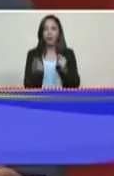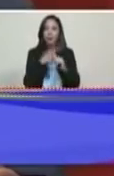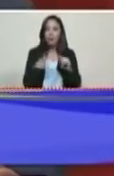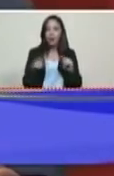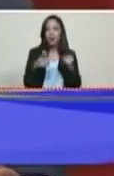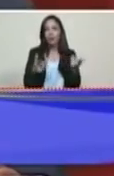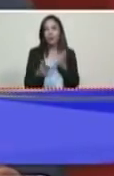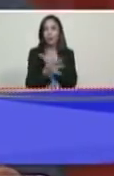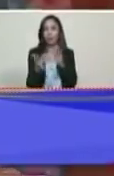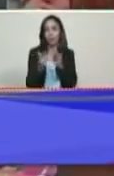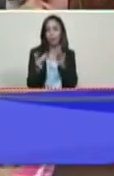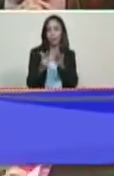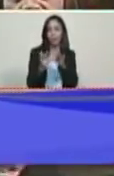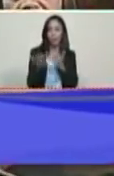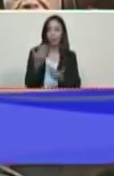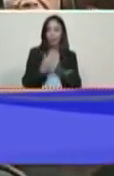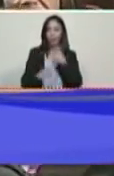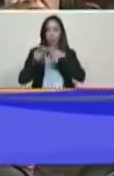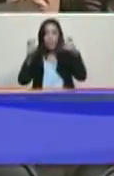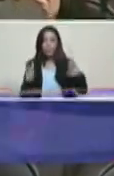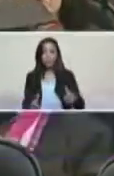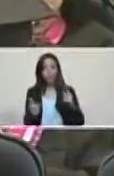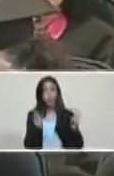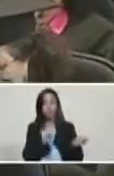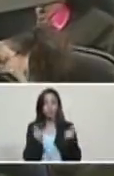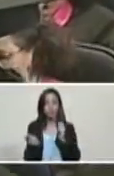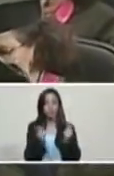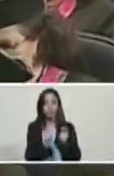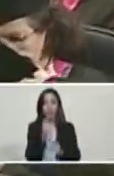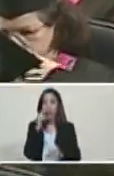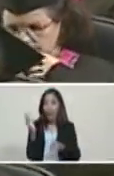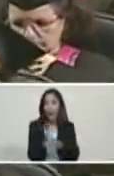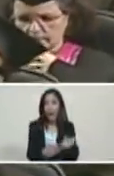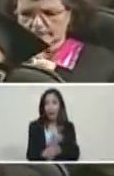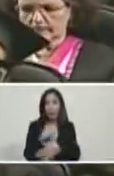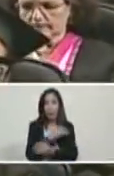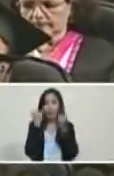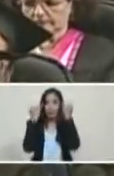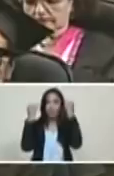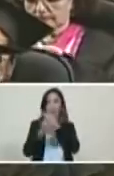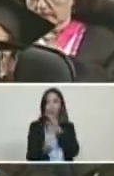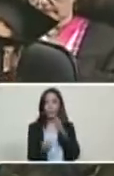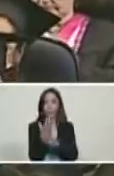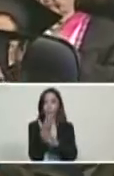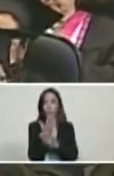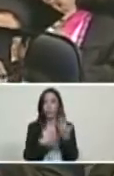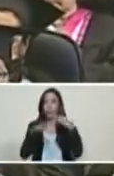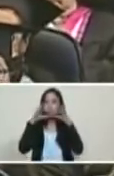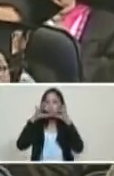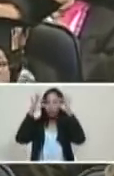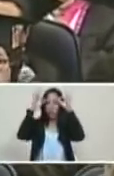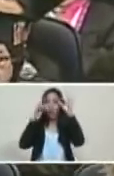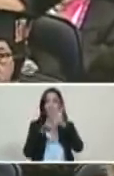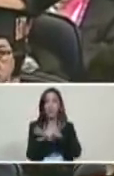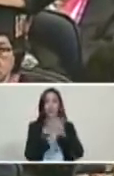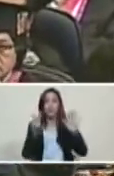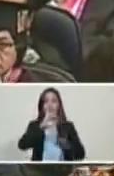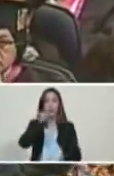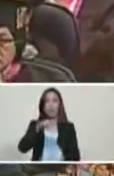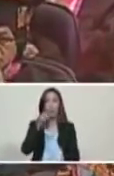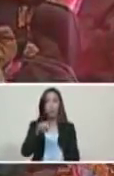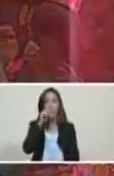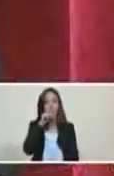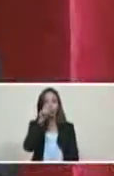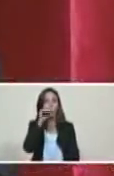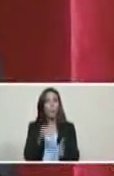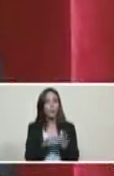campos del saber humano. Antes de la creación de la micromisión Simón Rodríguez, el 27 de junio del año